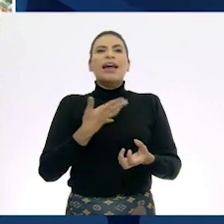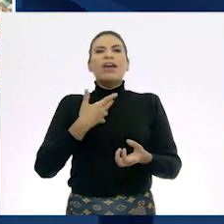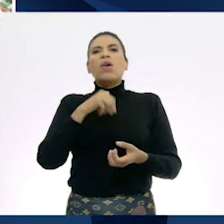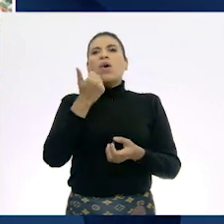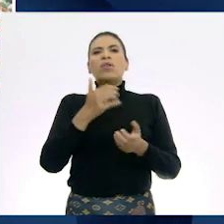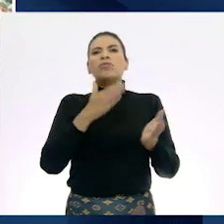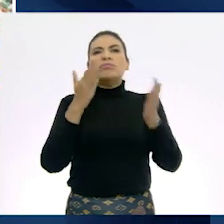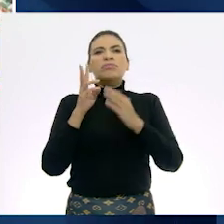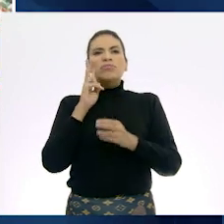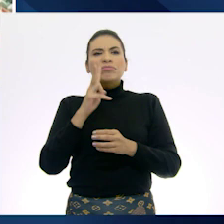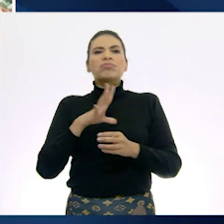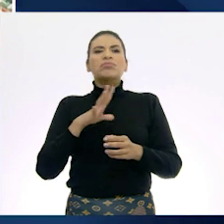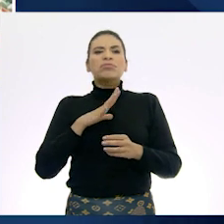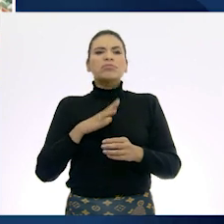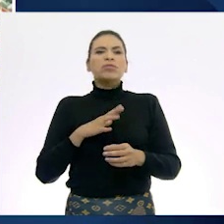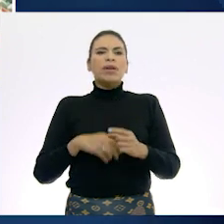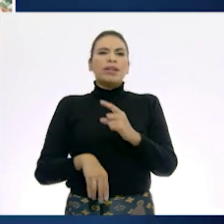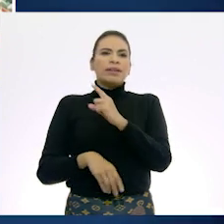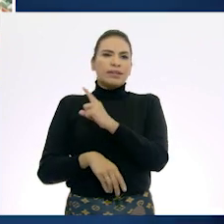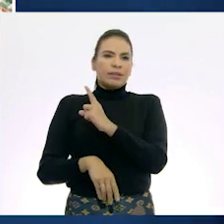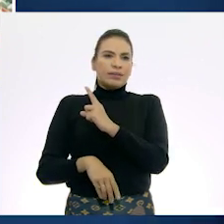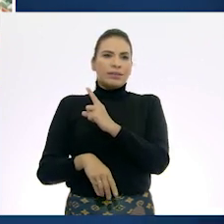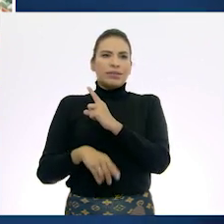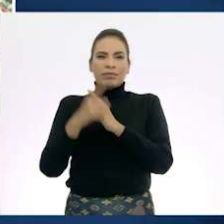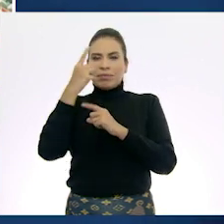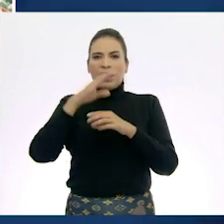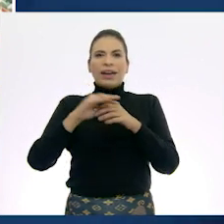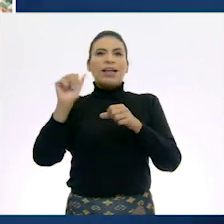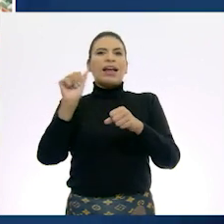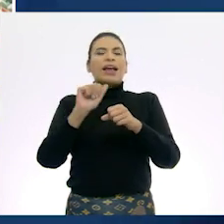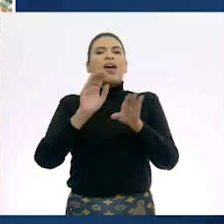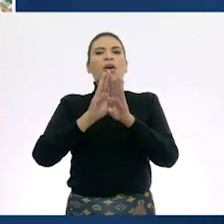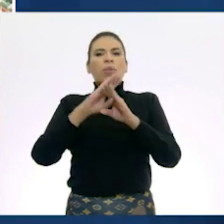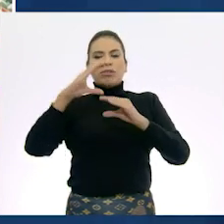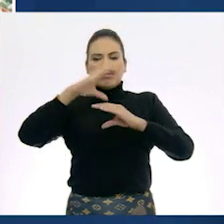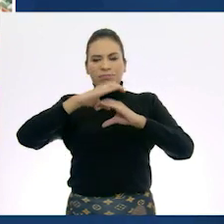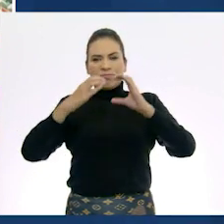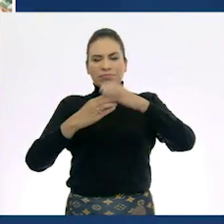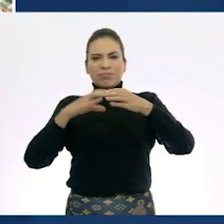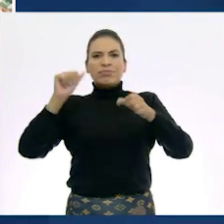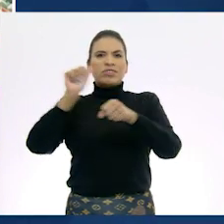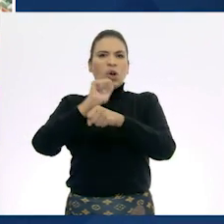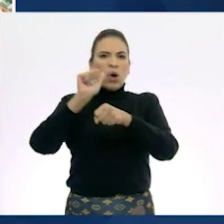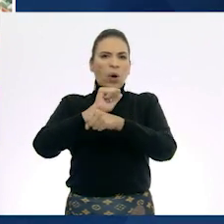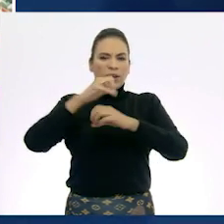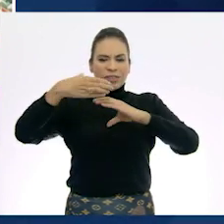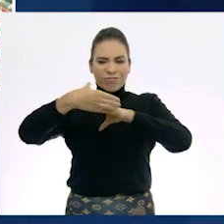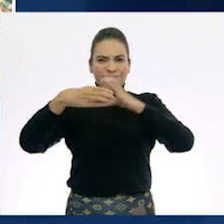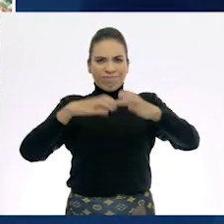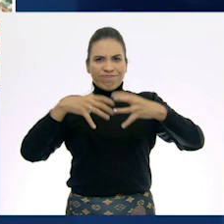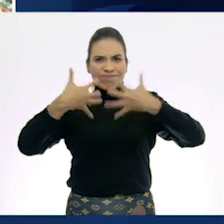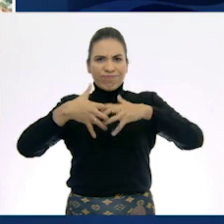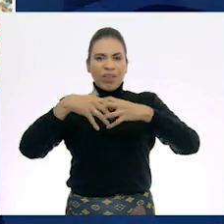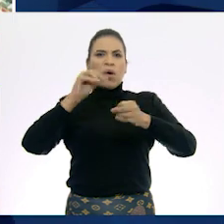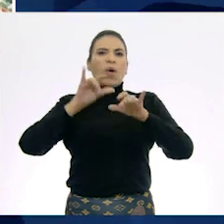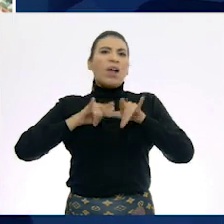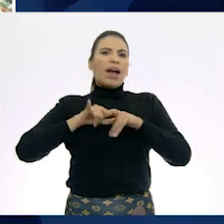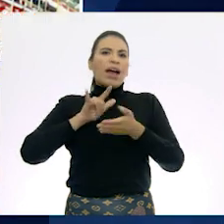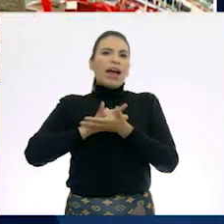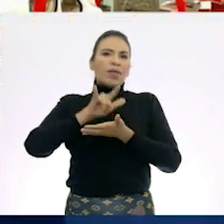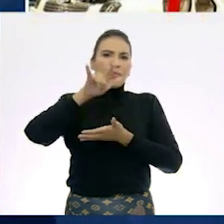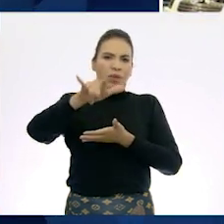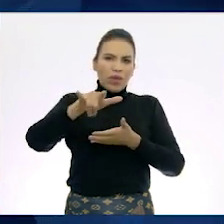otro lado, pues la industria de ensamblaje, tanto de los aviones como de los autos. Uh-huh. Y también,